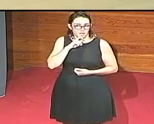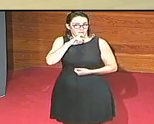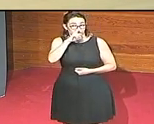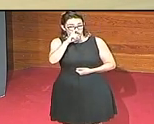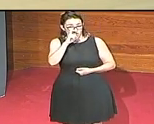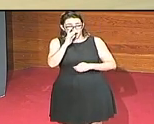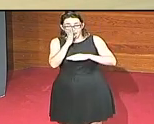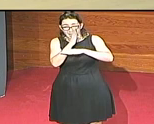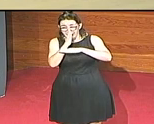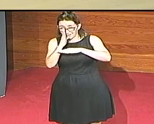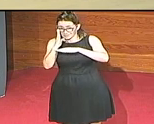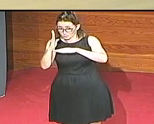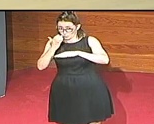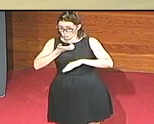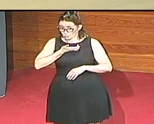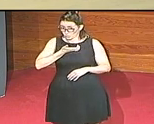lo mismo